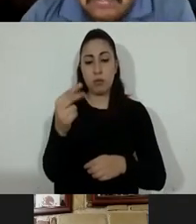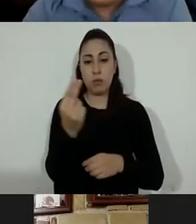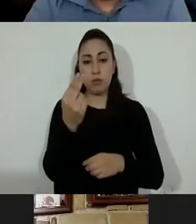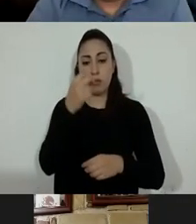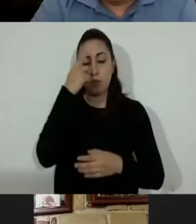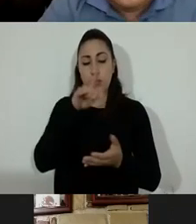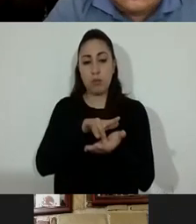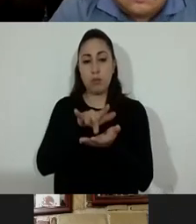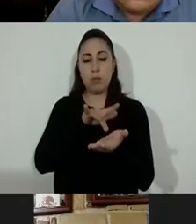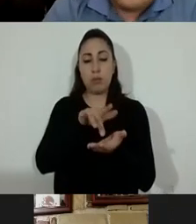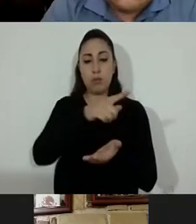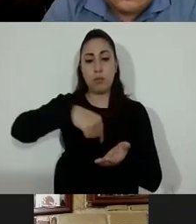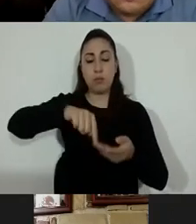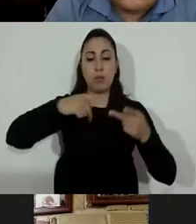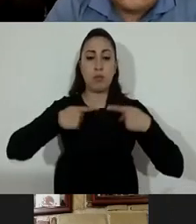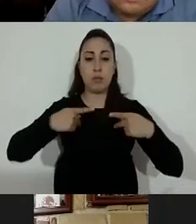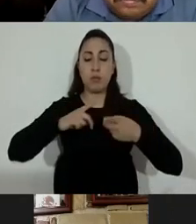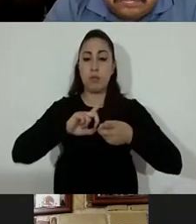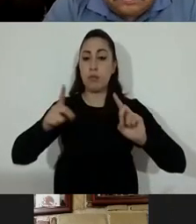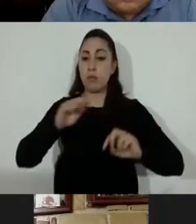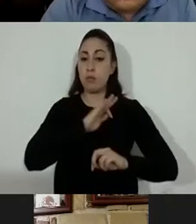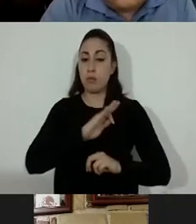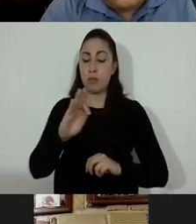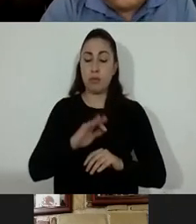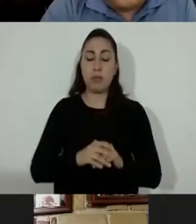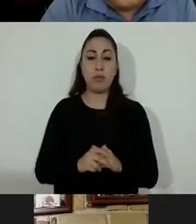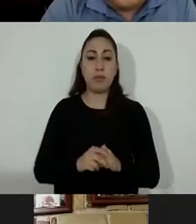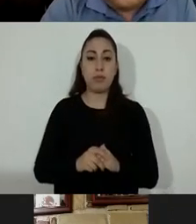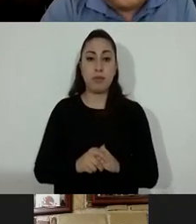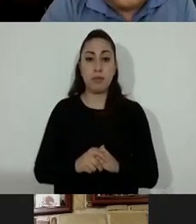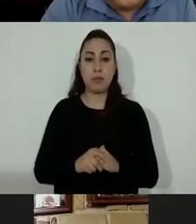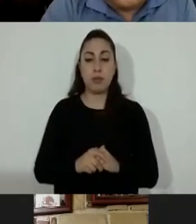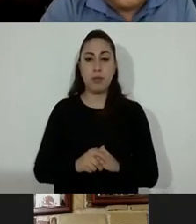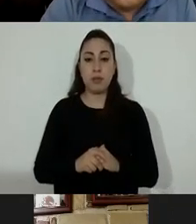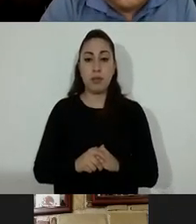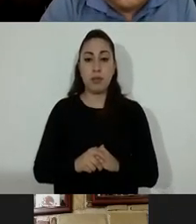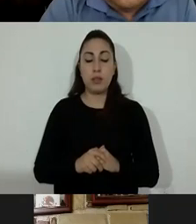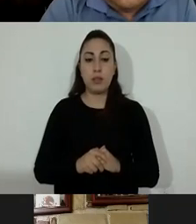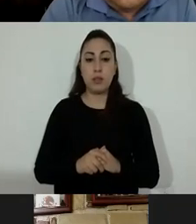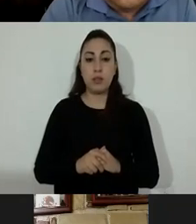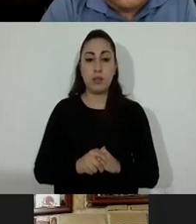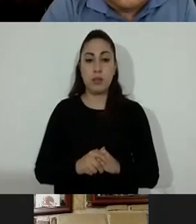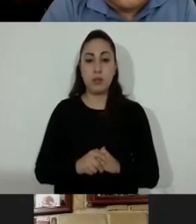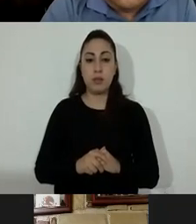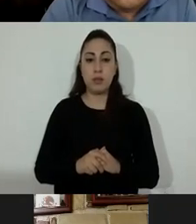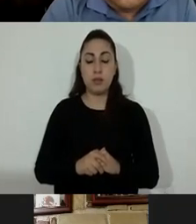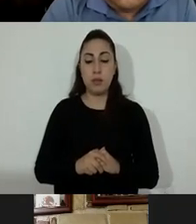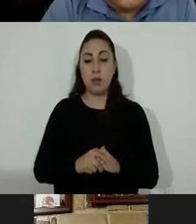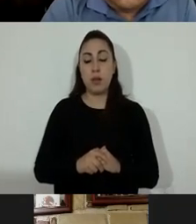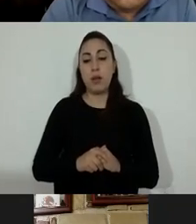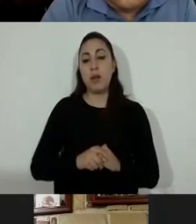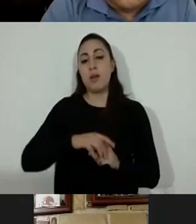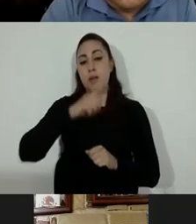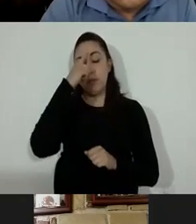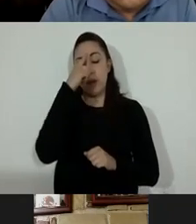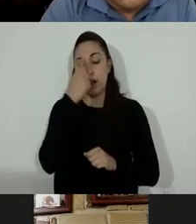el fortalecimiento del desarrollo comunitario, la convivencia y acción comunitaria que contribuya a la reconstrucción